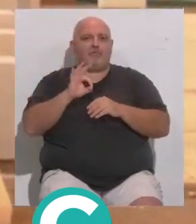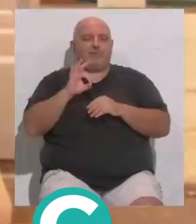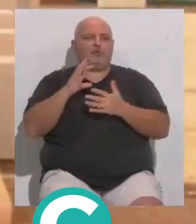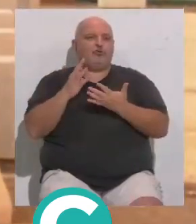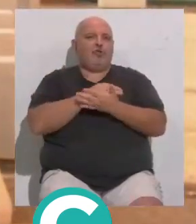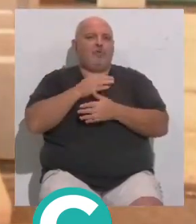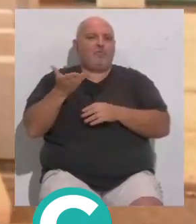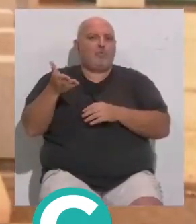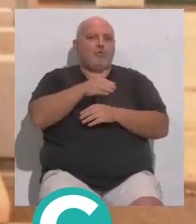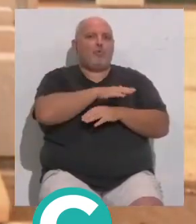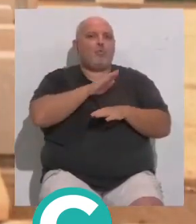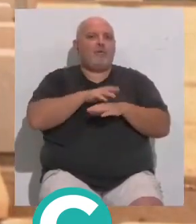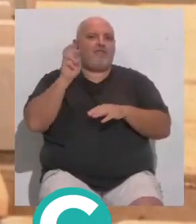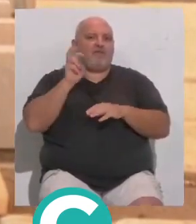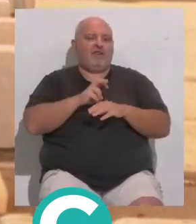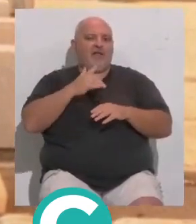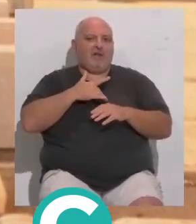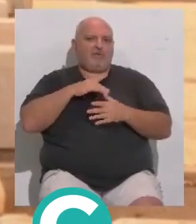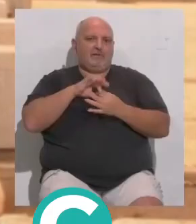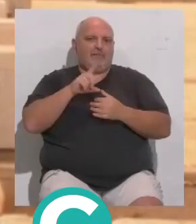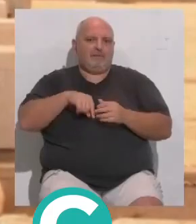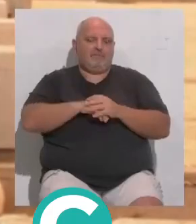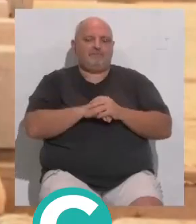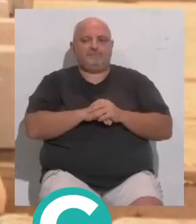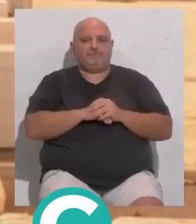de todas las muertes causadas por cardiopatía.